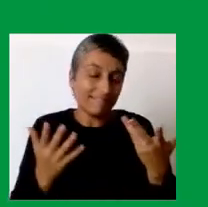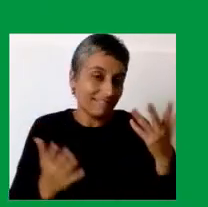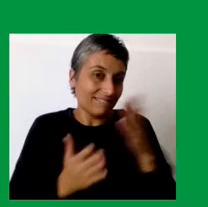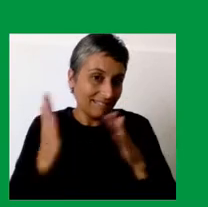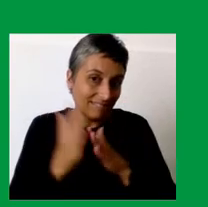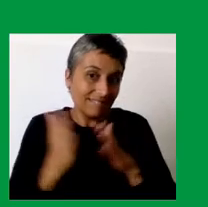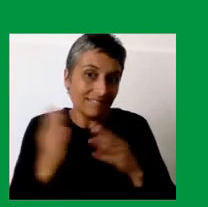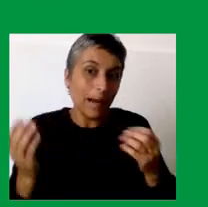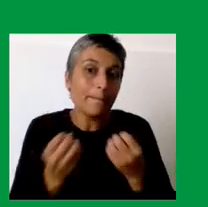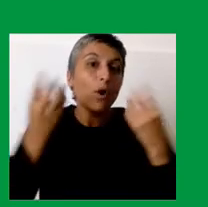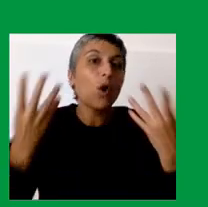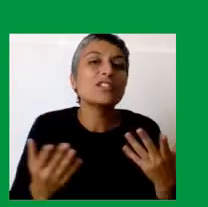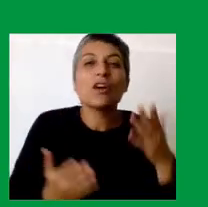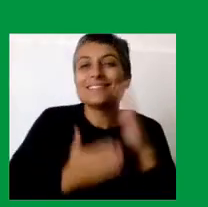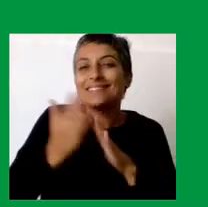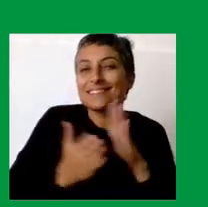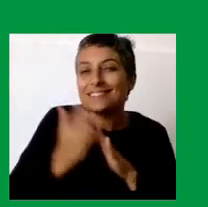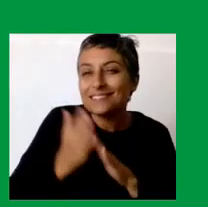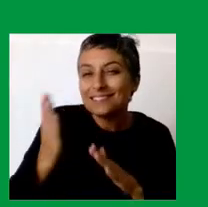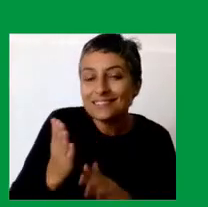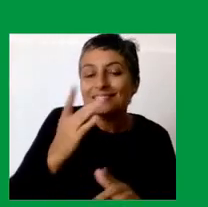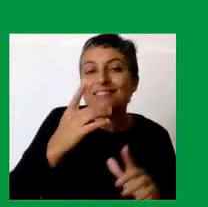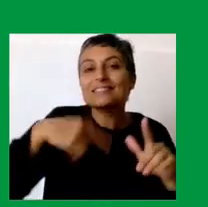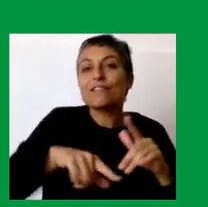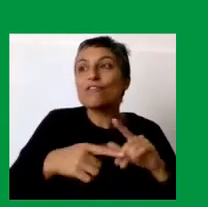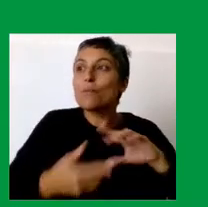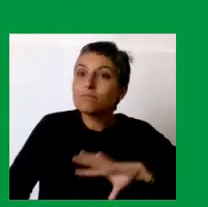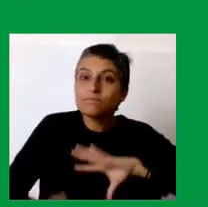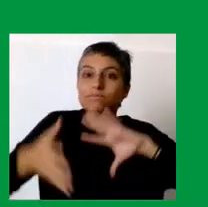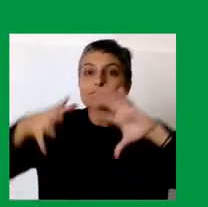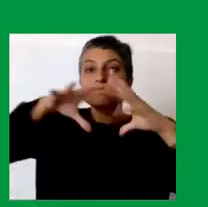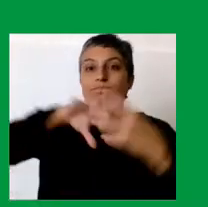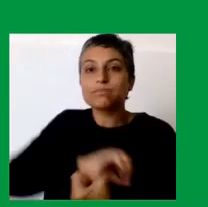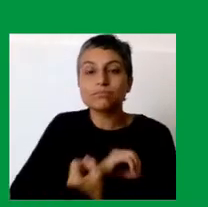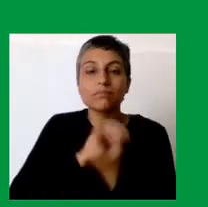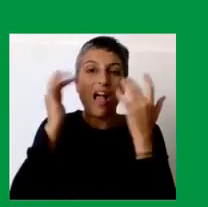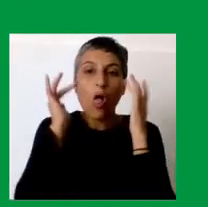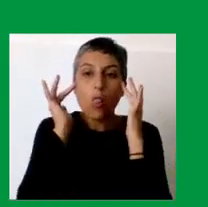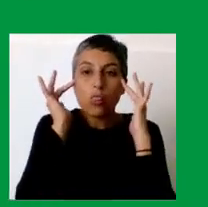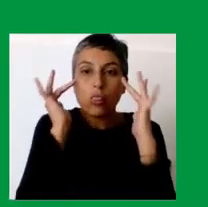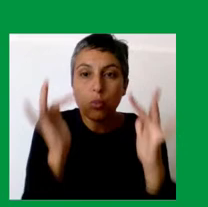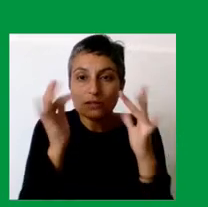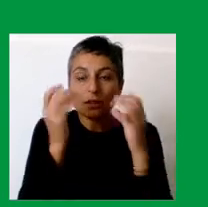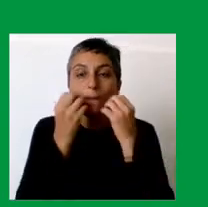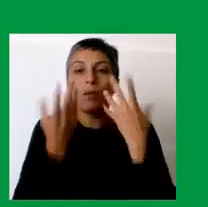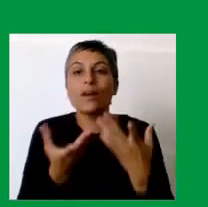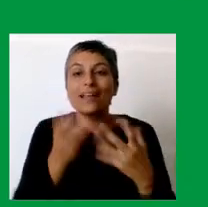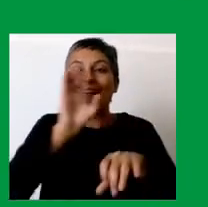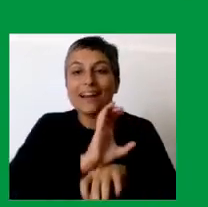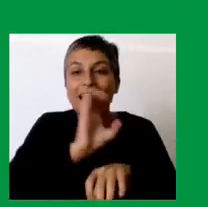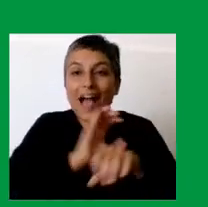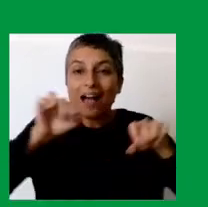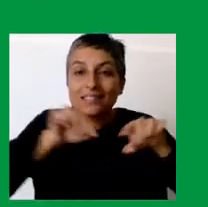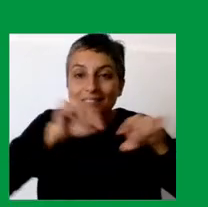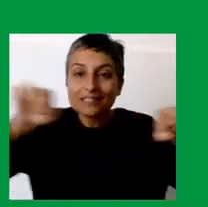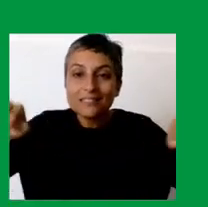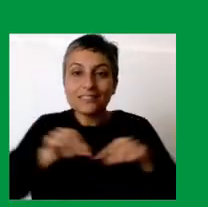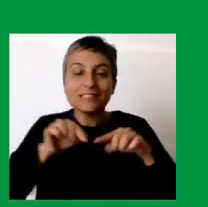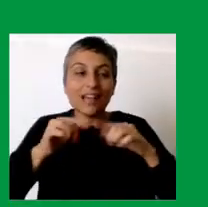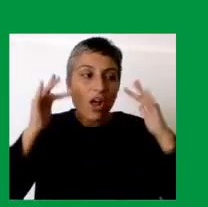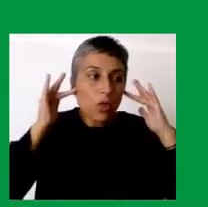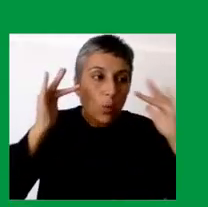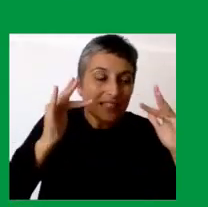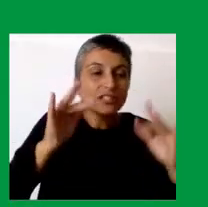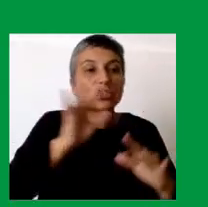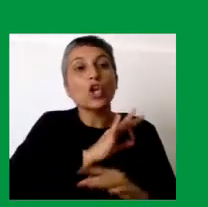por eso hablábamos de las tendencias, permean la educación, ¿no? Porque las aulas, porque los espacios educativos, ya sean